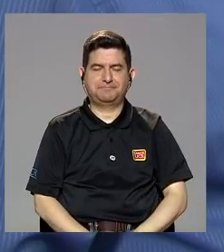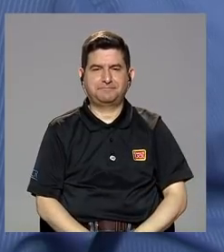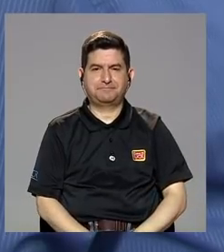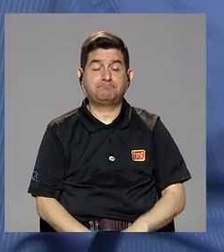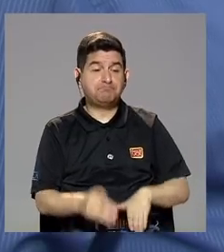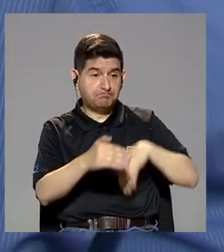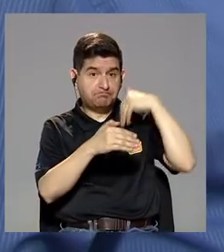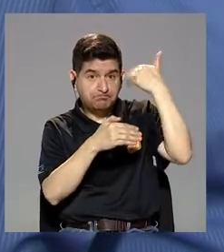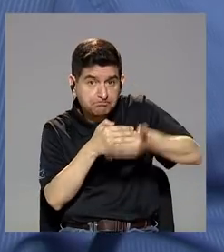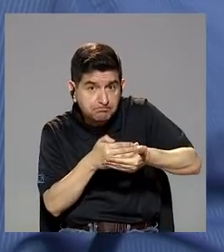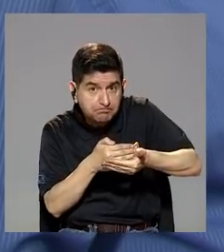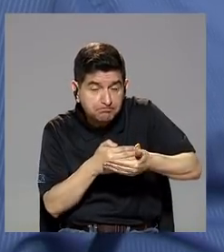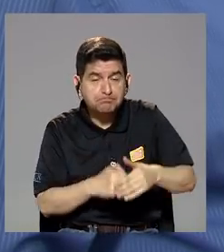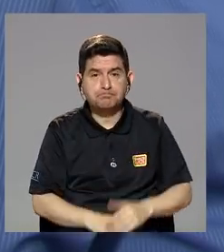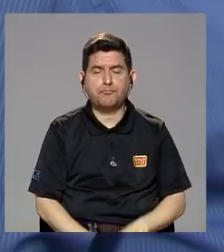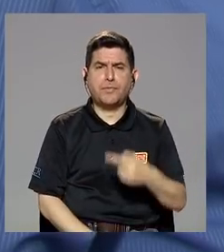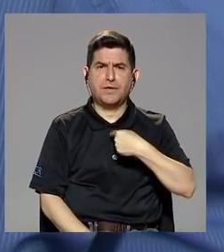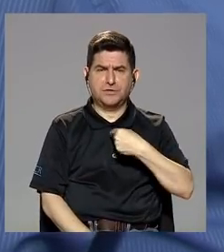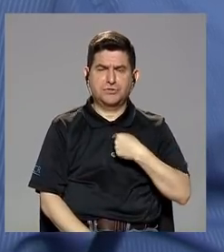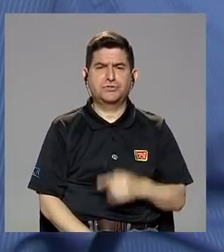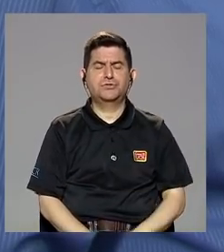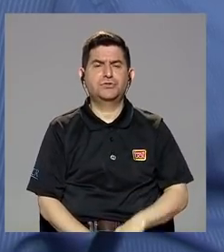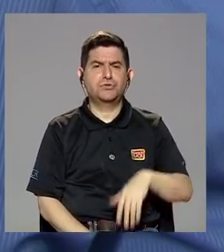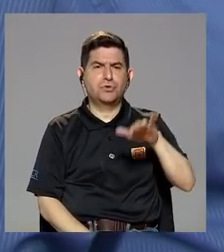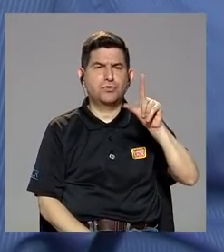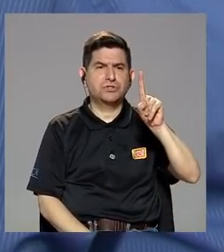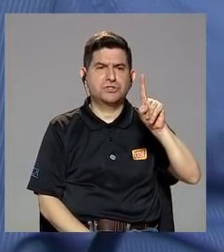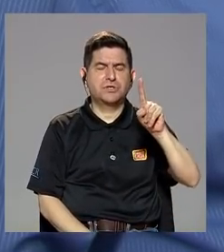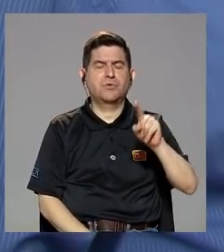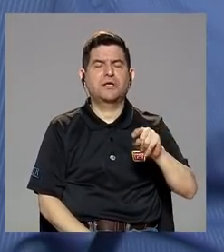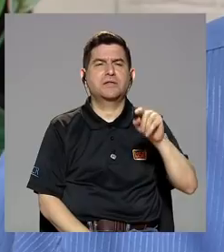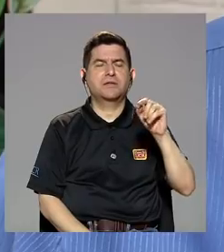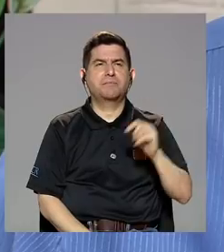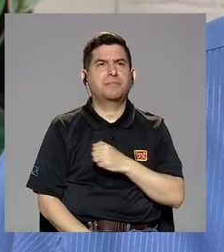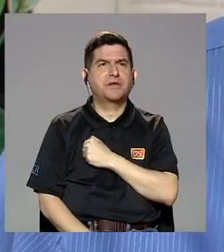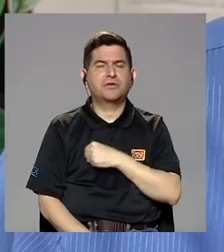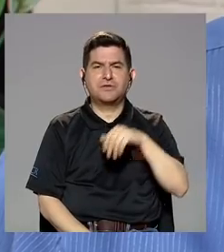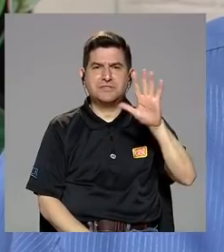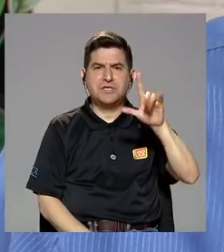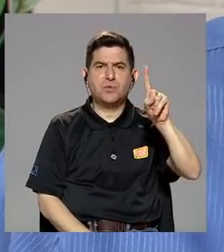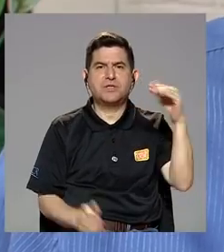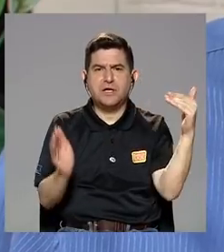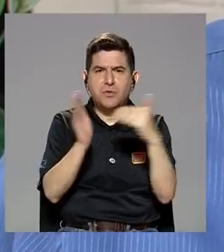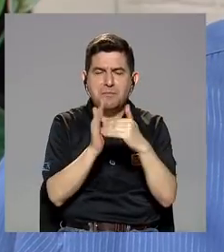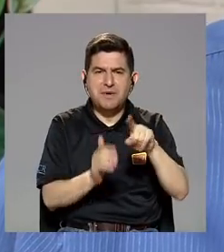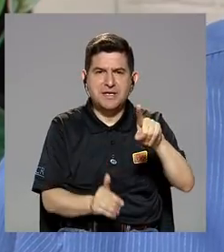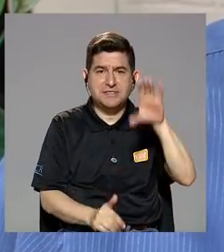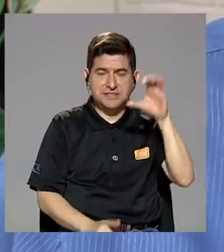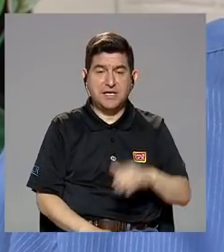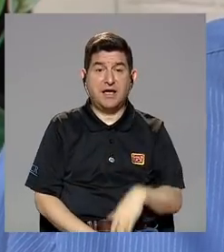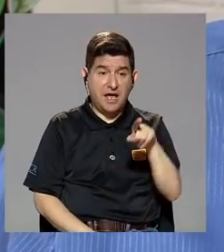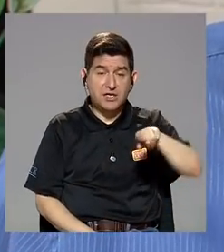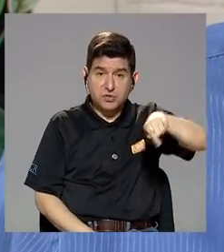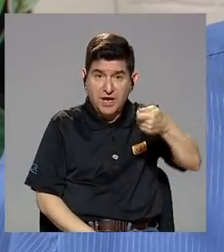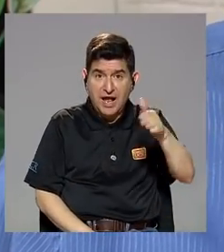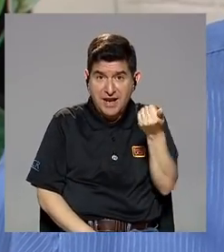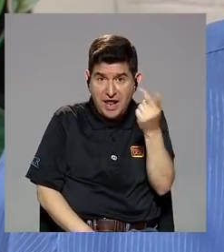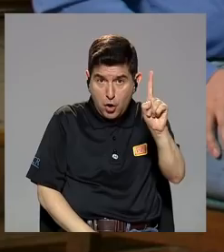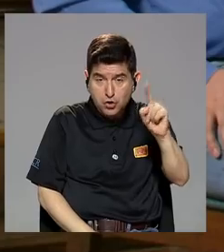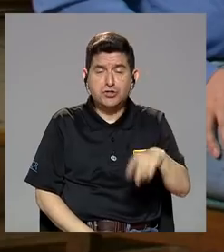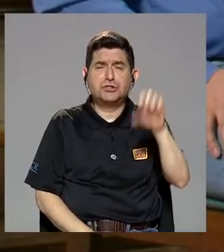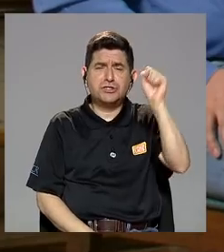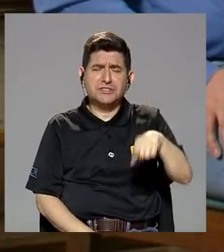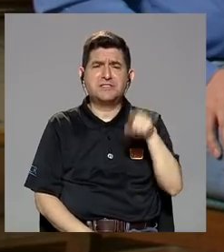y después de eso es que yo hago 51 1100 ya un programa en ser en el onceno en el 11 que